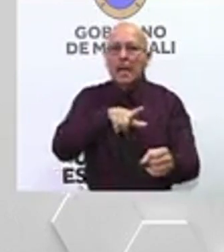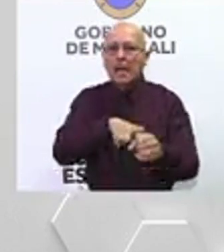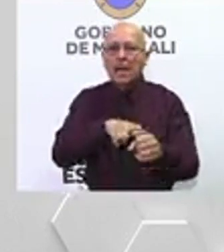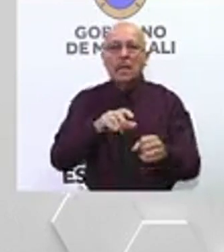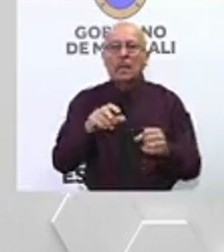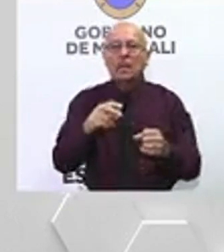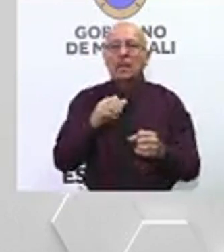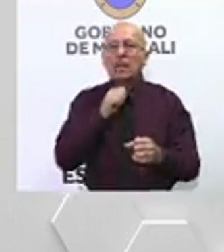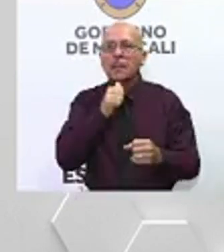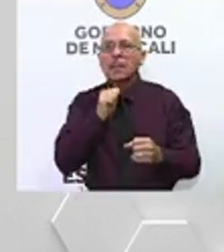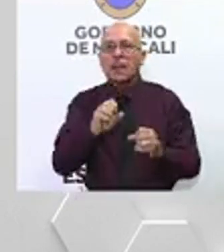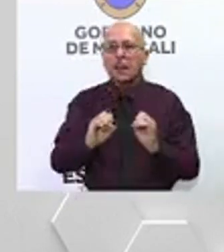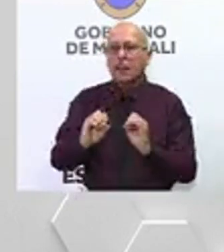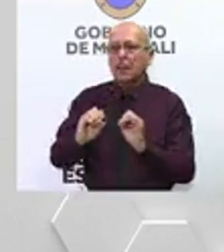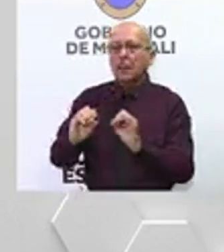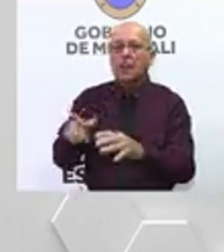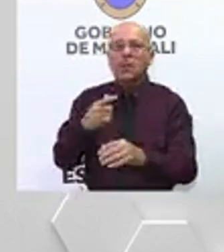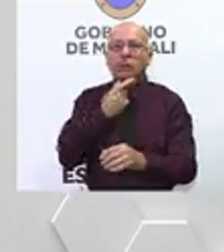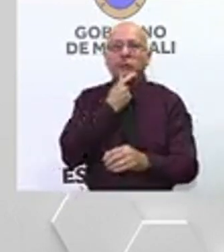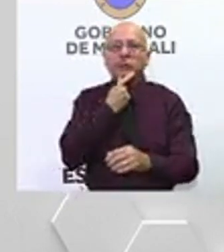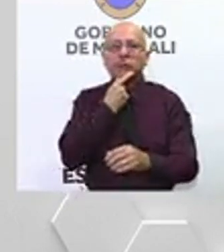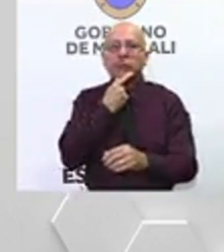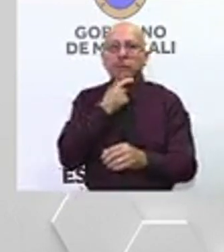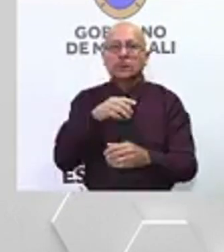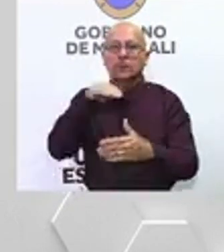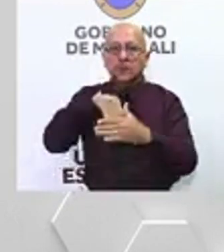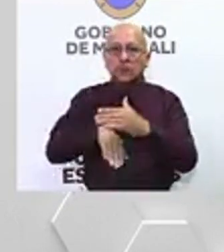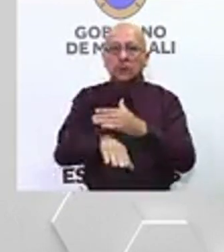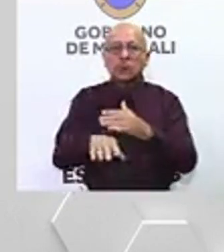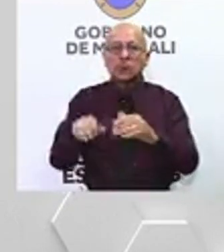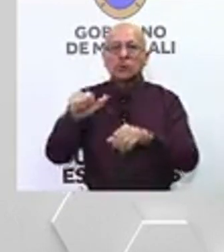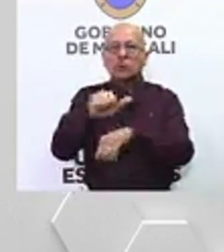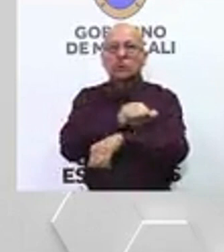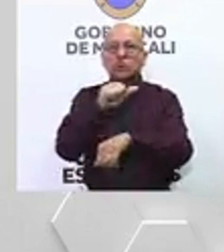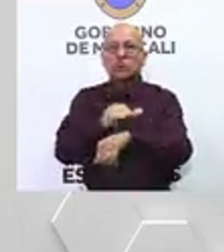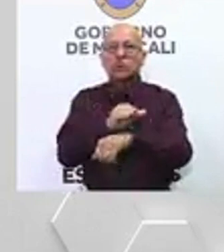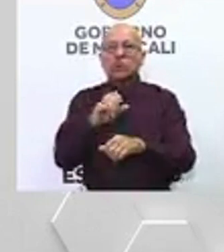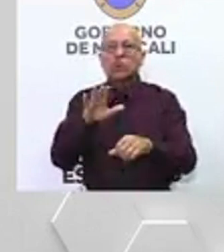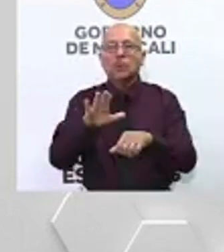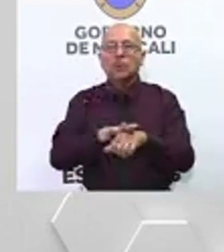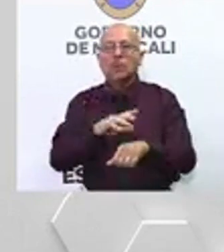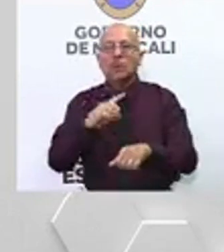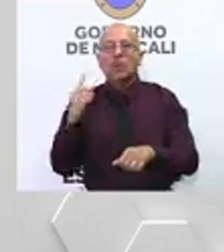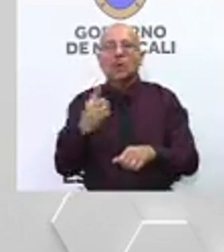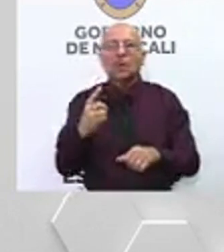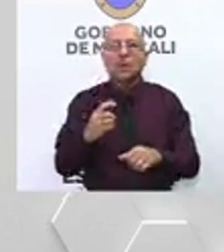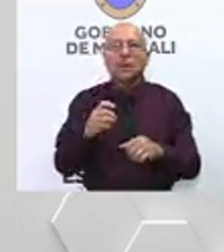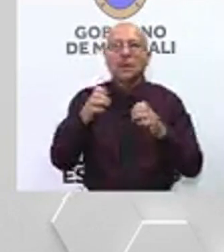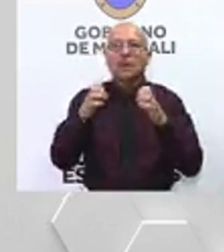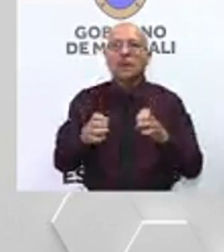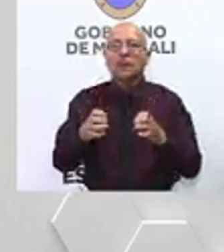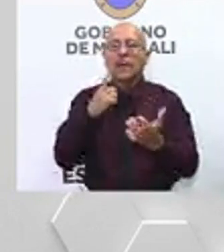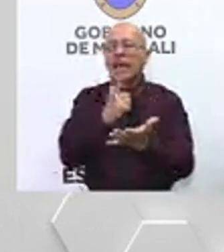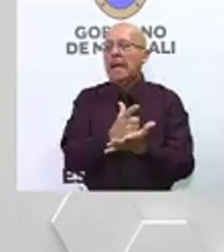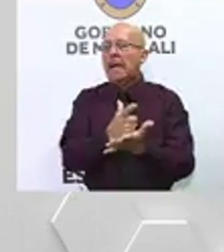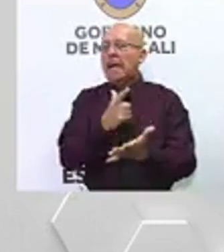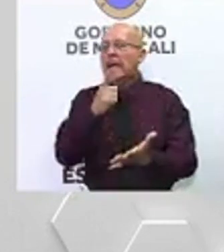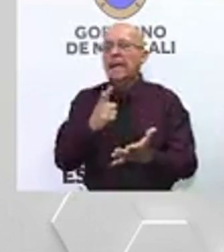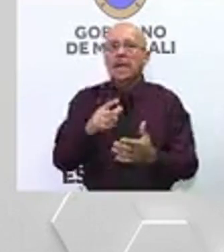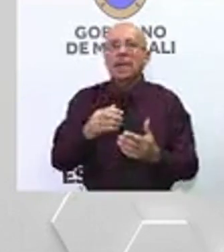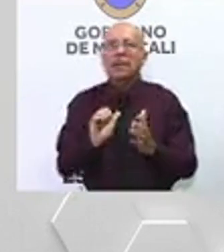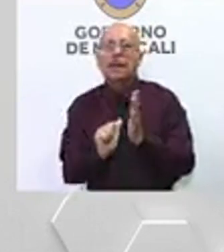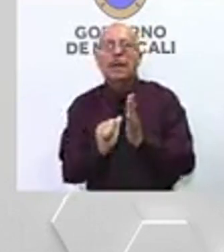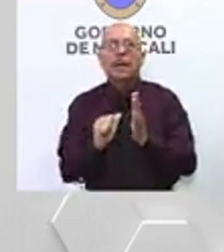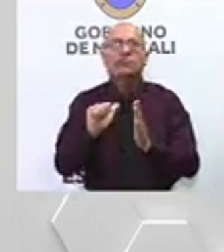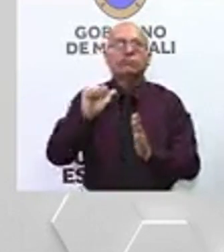por ningún motivo dejen niños pequeños a bordo de los automóviles. Esto debido a lo grave que puede implicar las